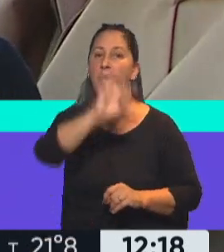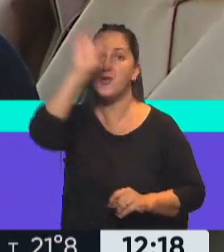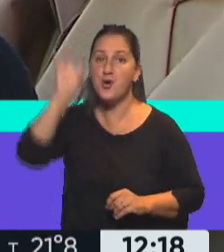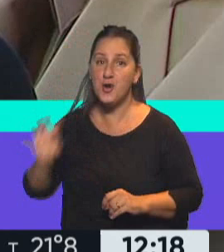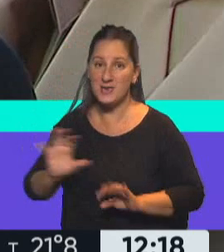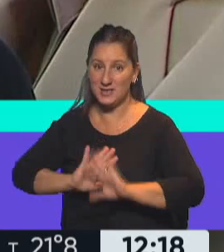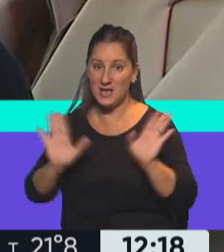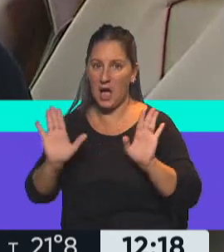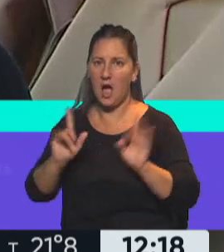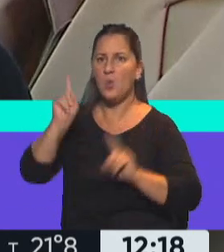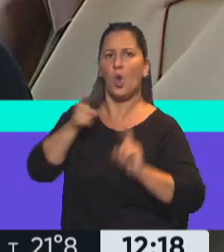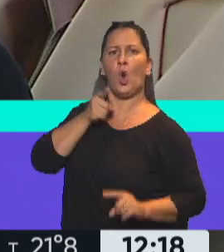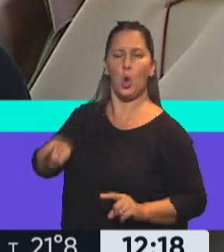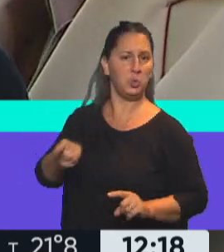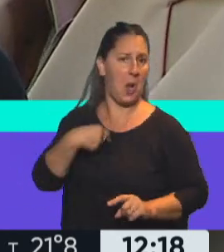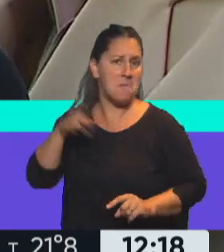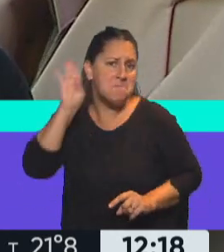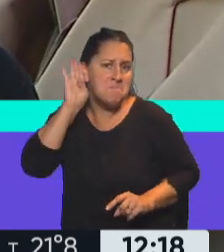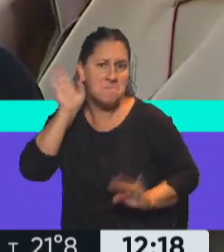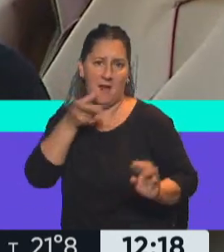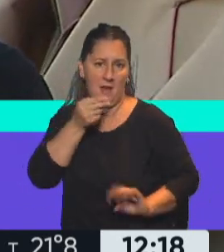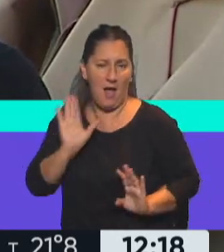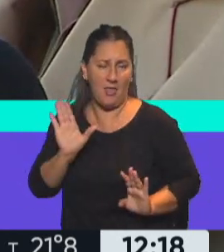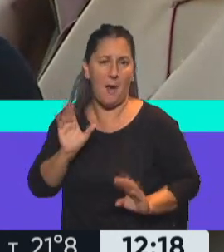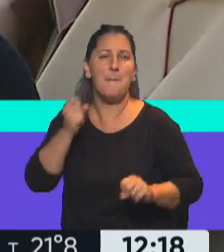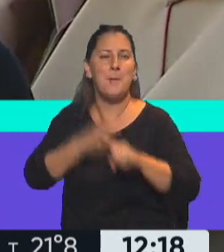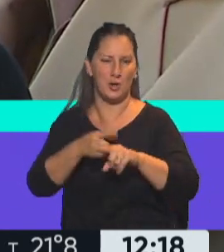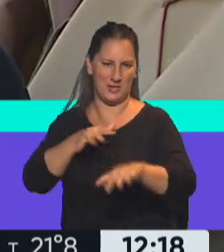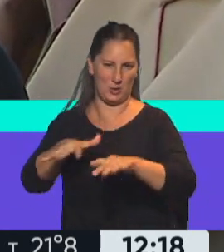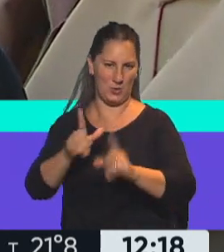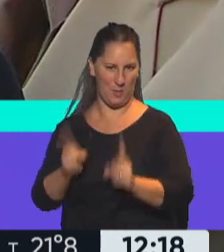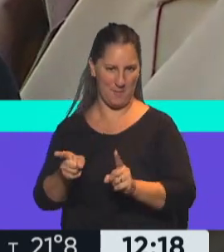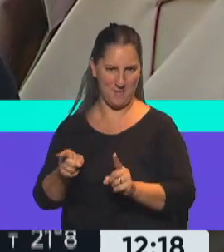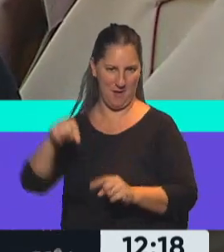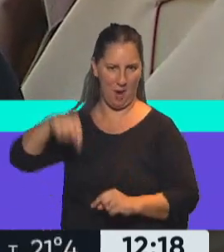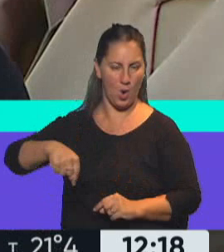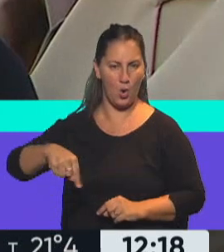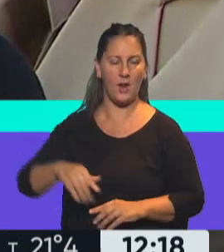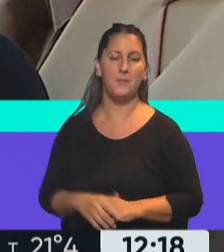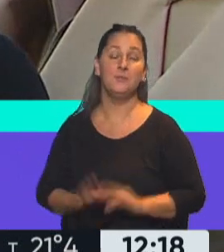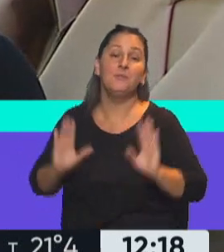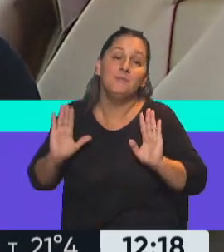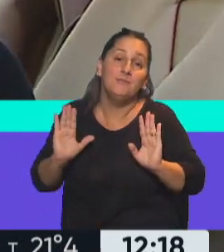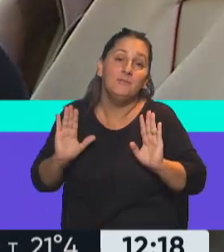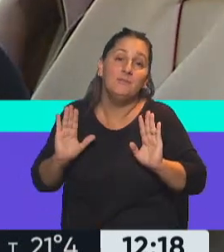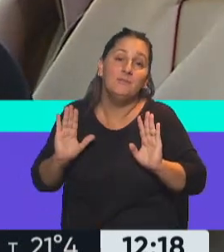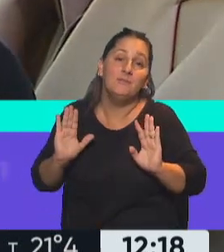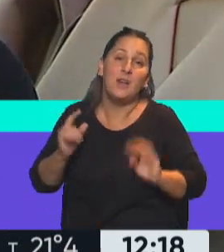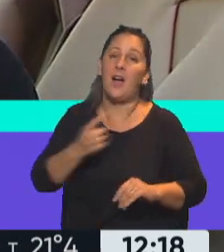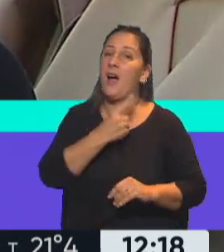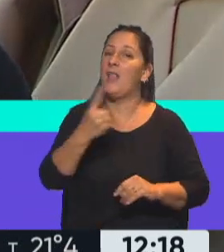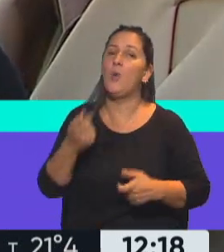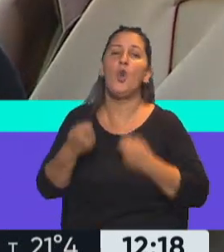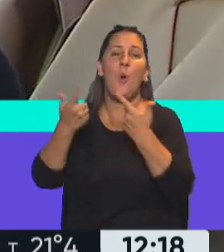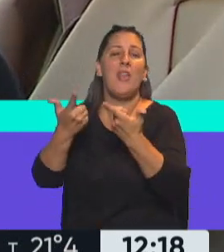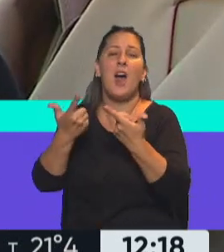mencionado en contra del acuerdo, ¿verdad? Por las circunstancias que se está viviendo. Así que bueno, yo creo que cada uno va a dar lo mejor de sí en este